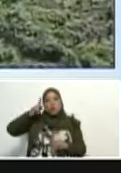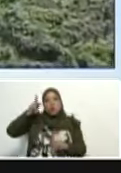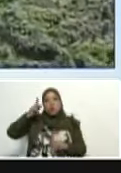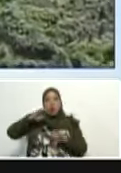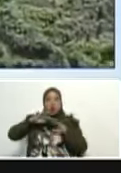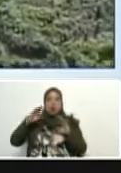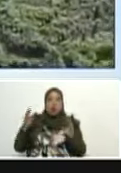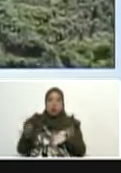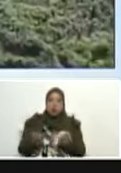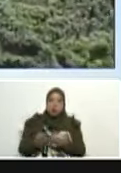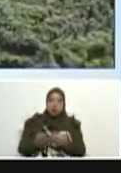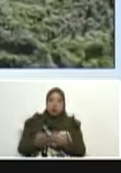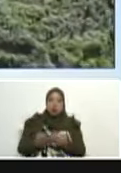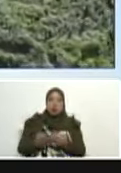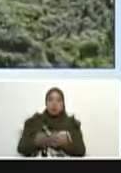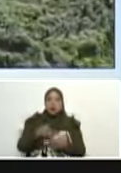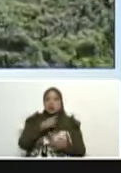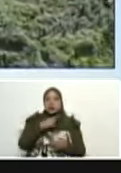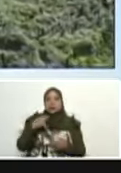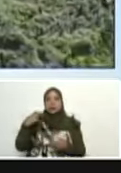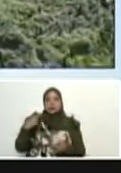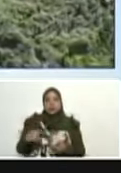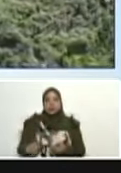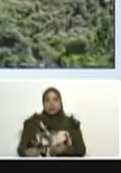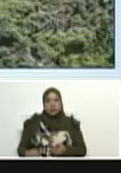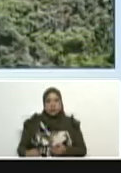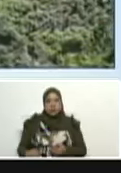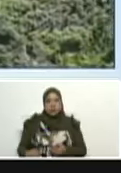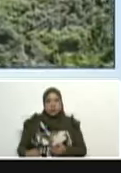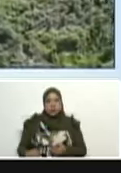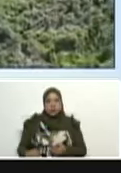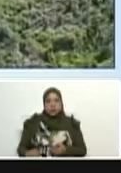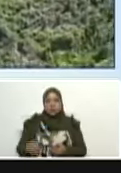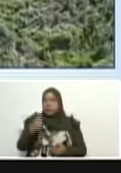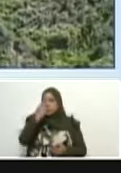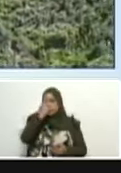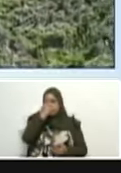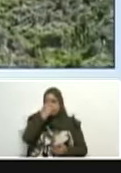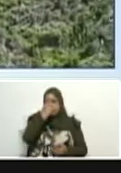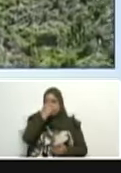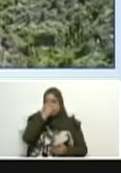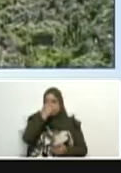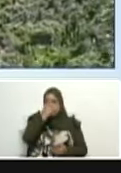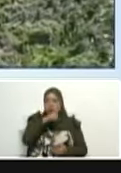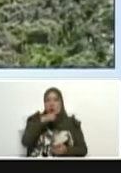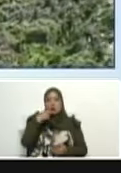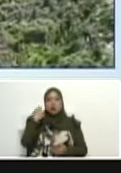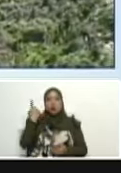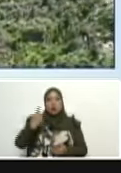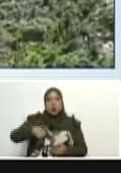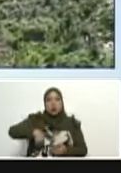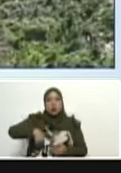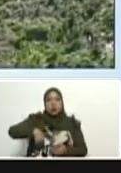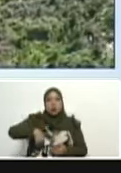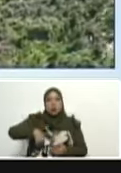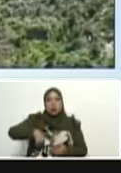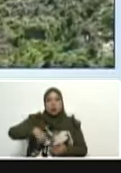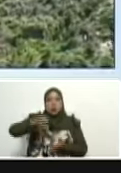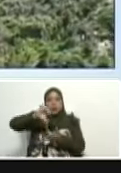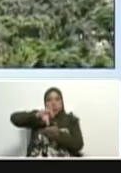mundo, de la China, de India, de Rusia, de